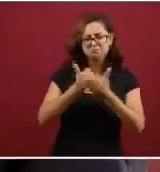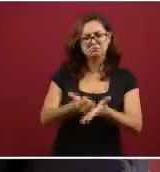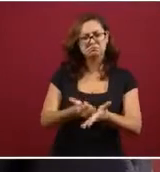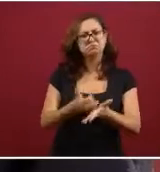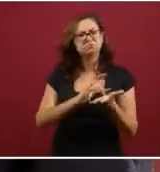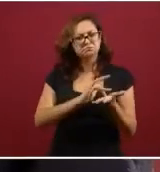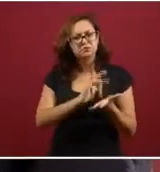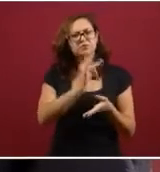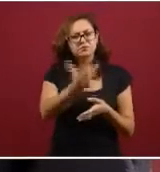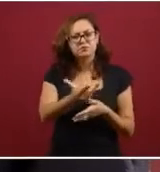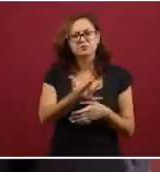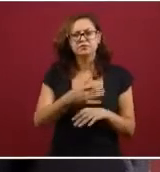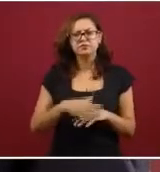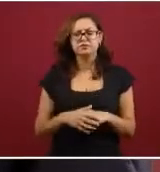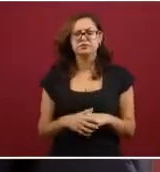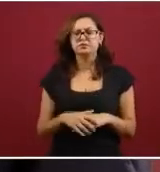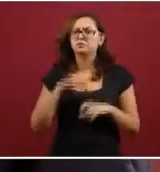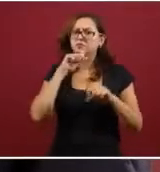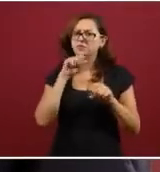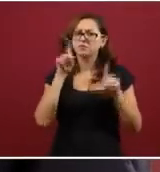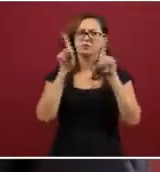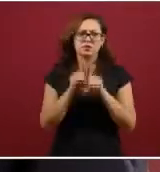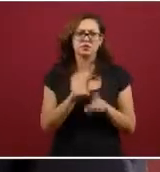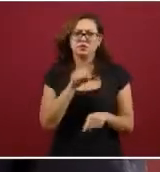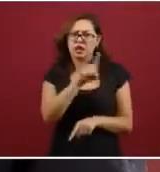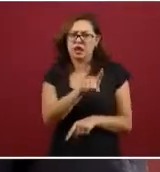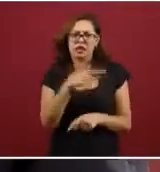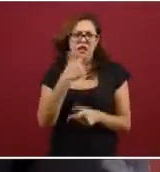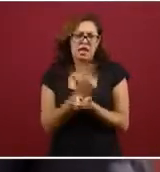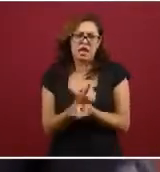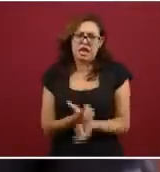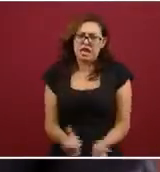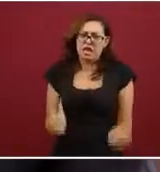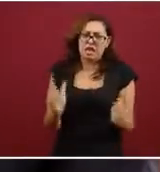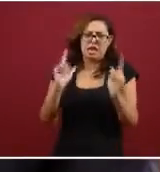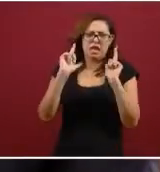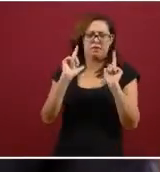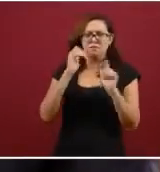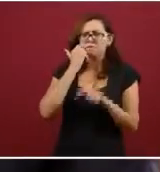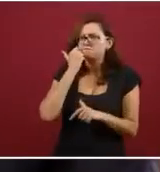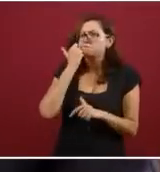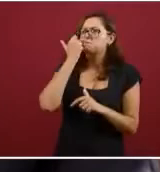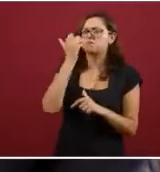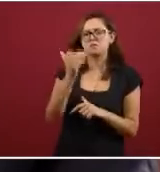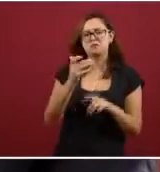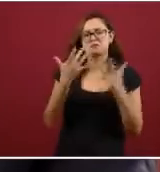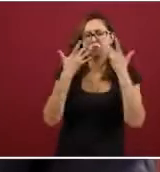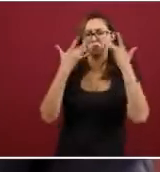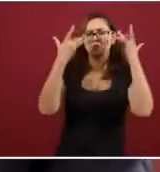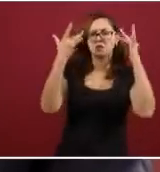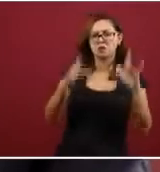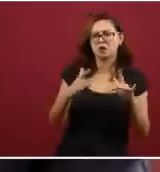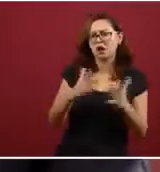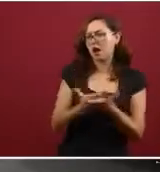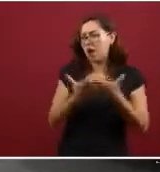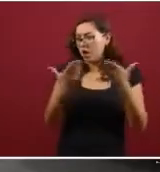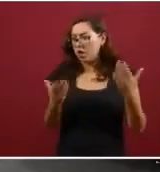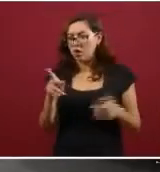también de manera libre decidió renunciar, como lo hizo Carlos.